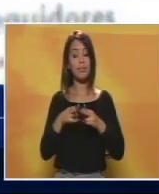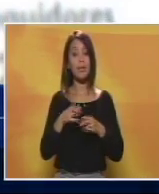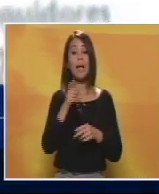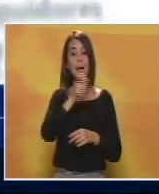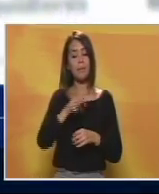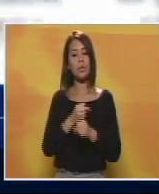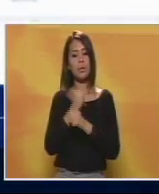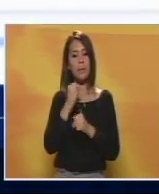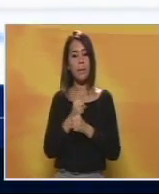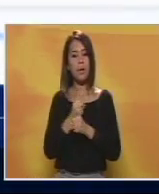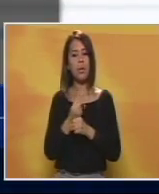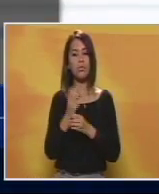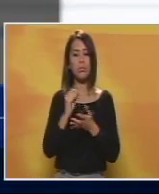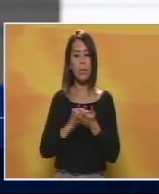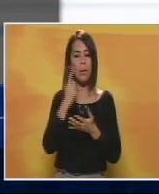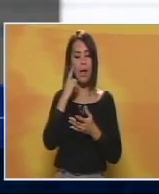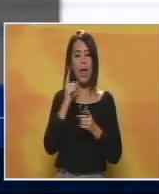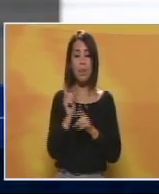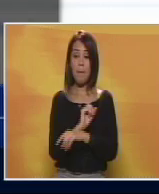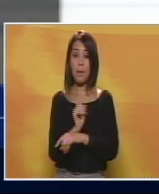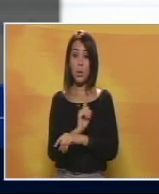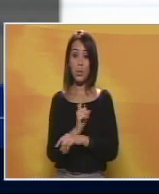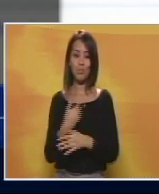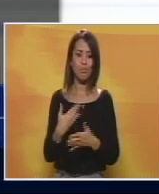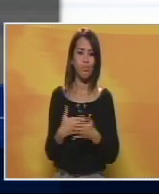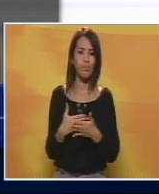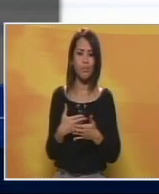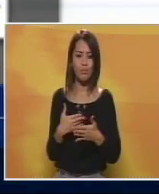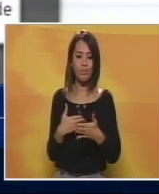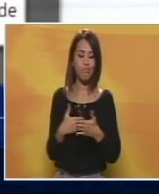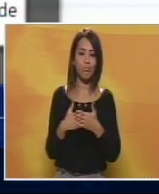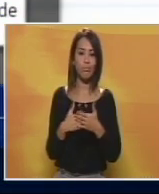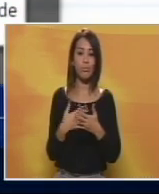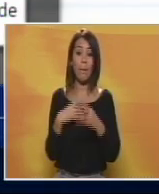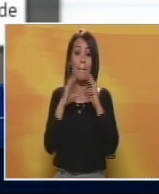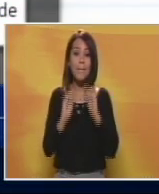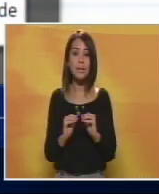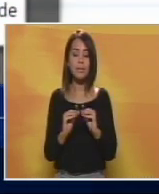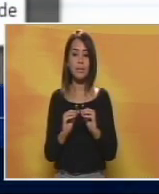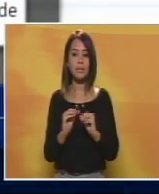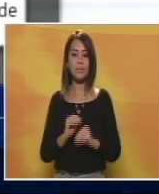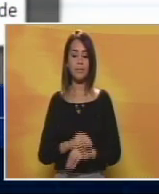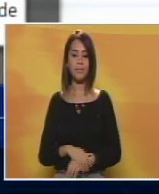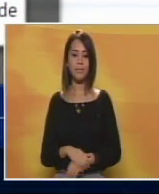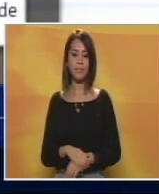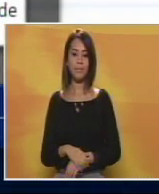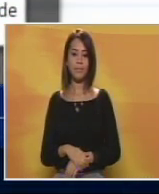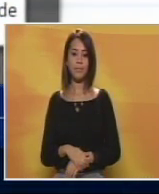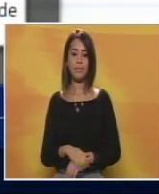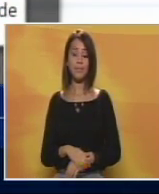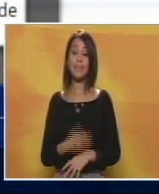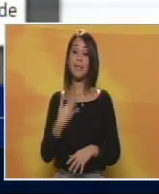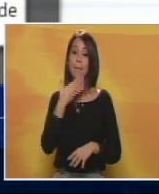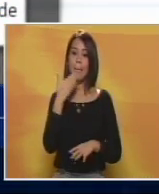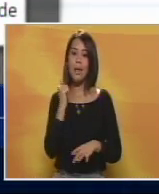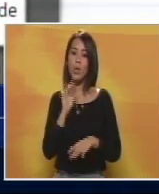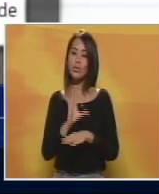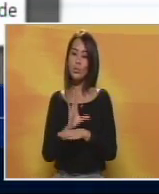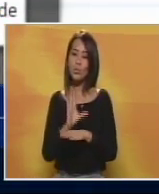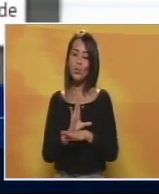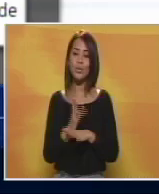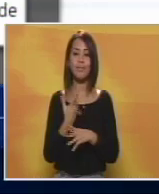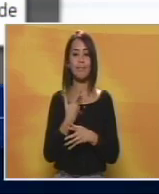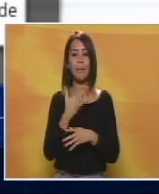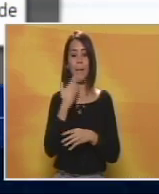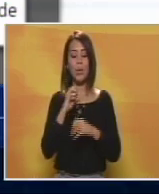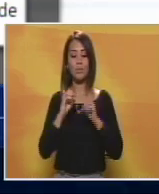trabajadores debían hacer una reducción de velocidad obligada para evitar que el tren se apagara, lo que por medidas de seguridad se vieron